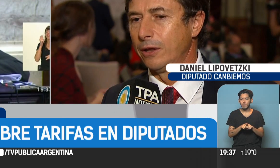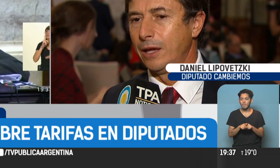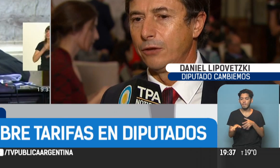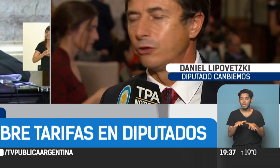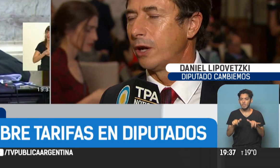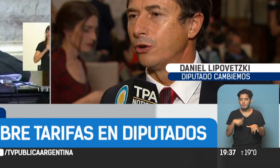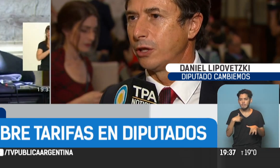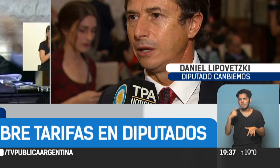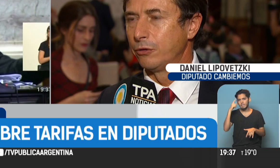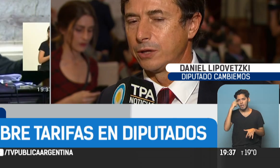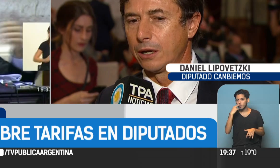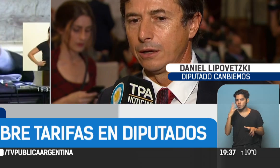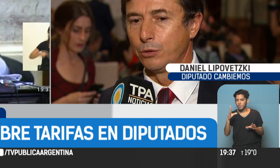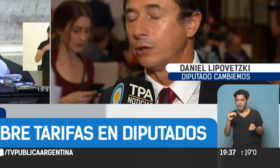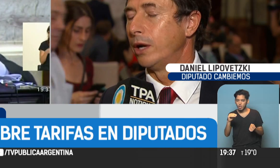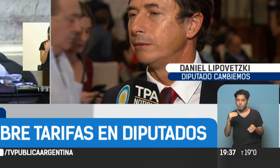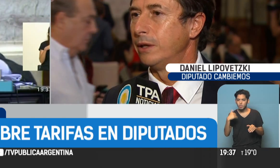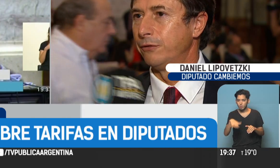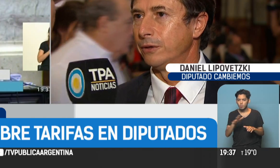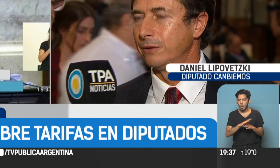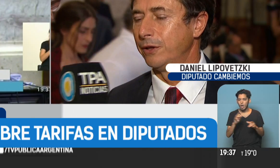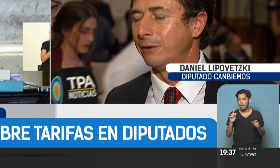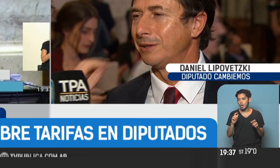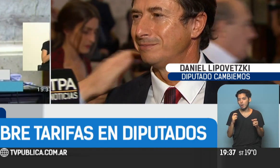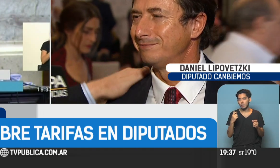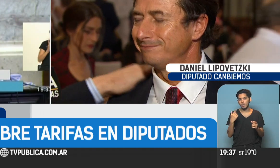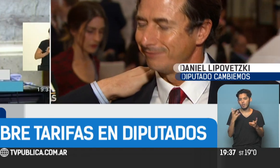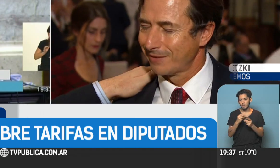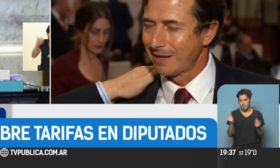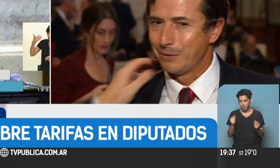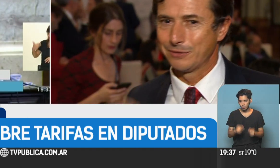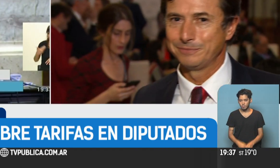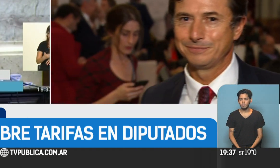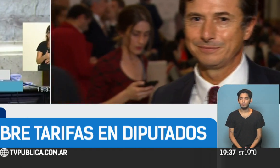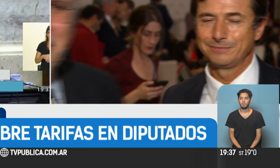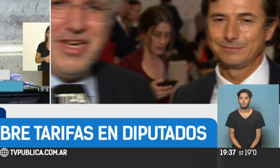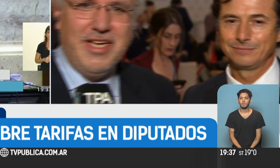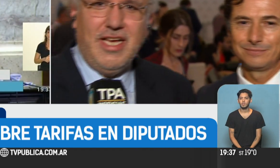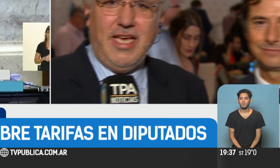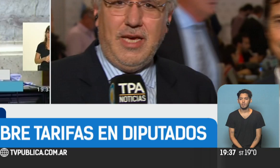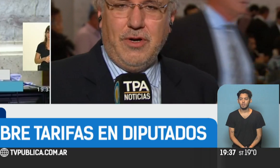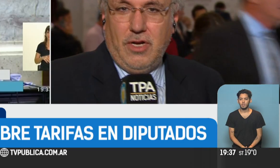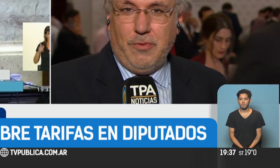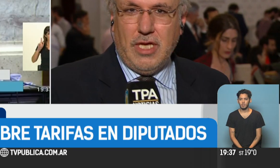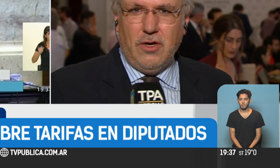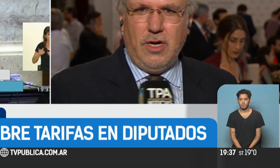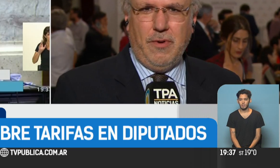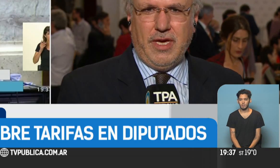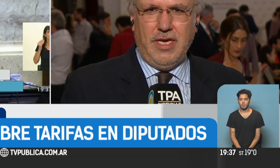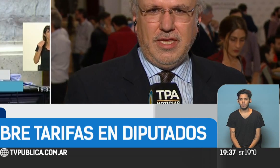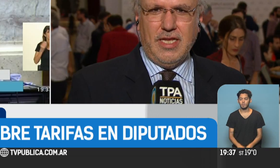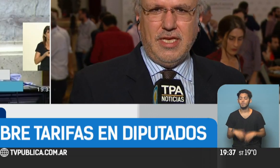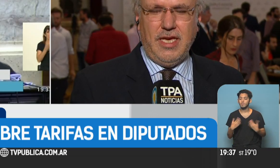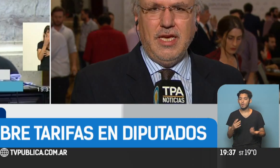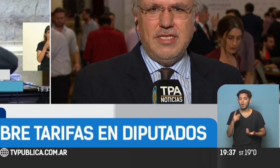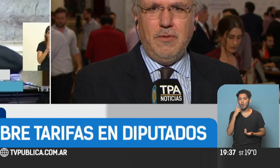que alrededor de 10, 11 de la noche deberíamos estar votándola. Gracias, diputado. Le agradezco mucho. Me están pidiendo aire. Bueno, el diputado